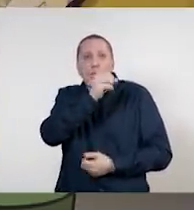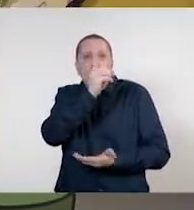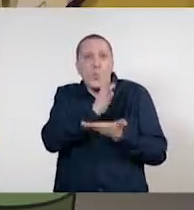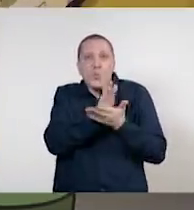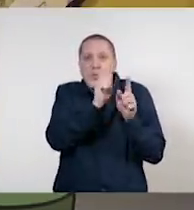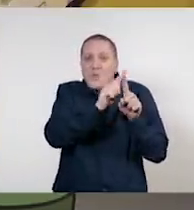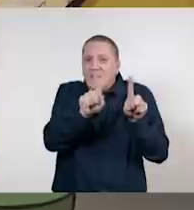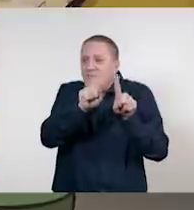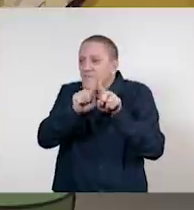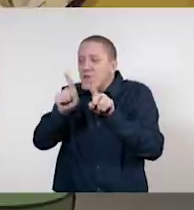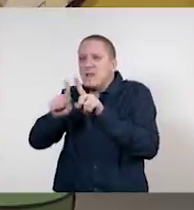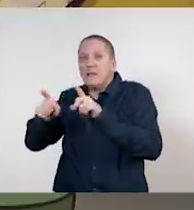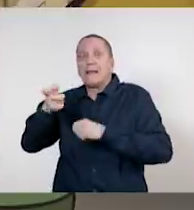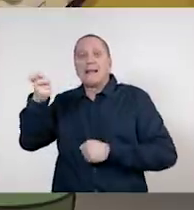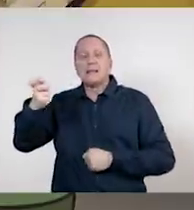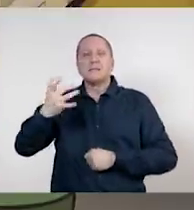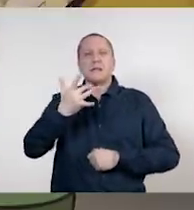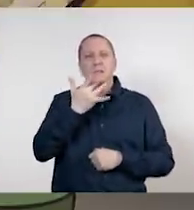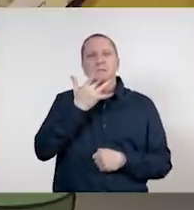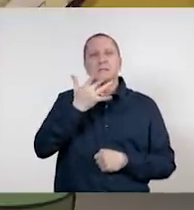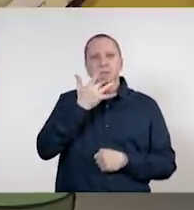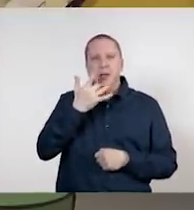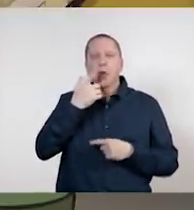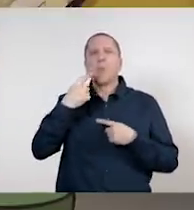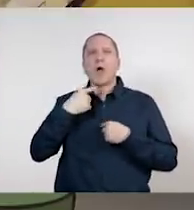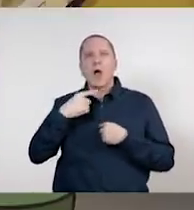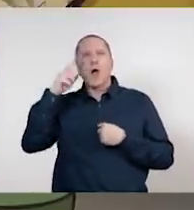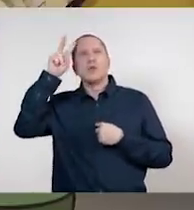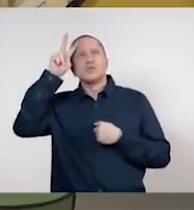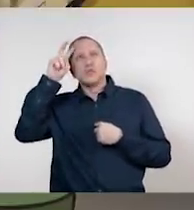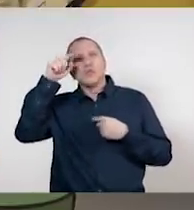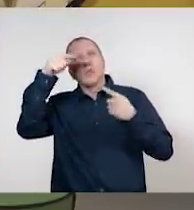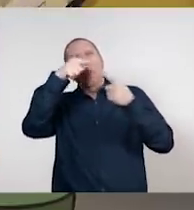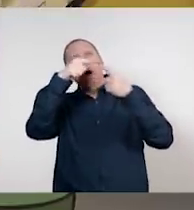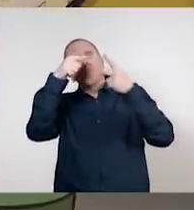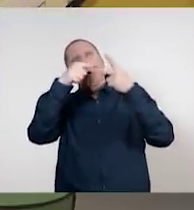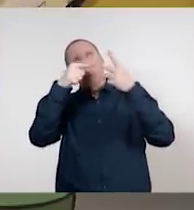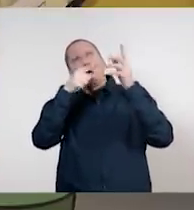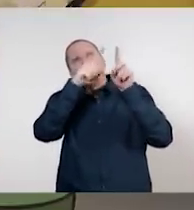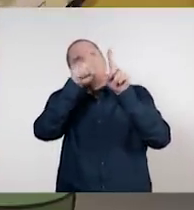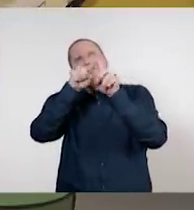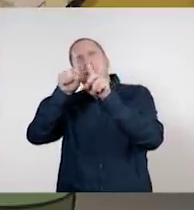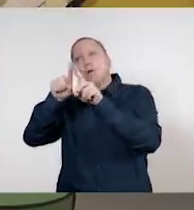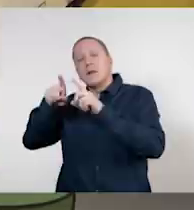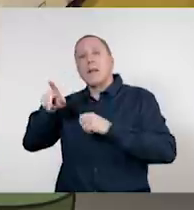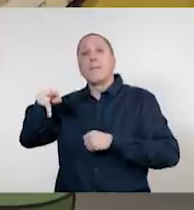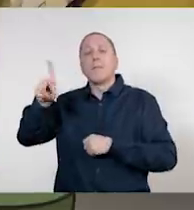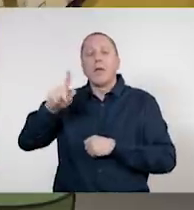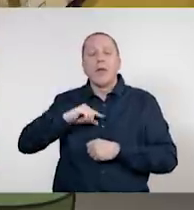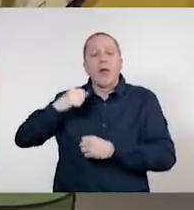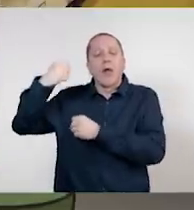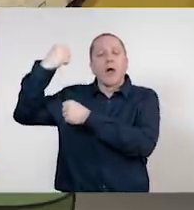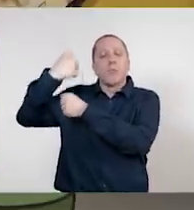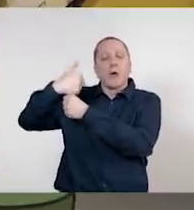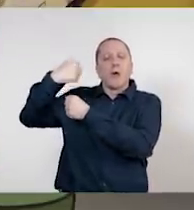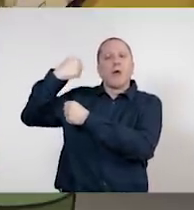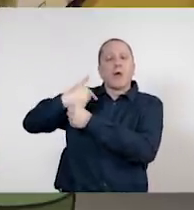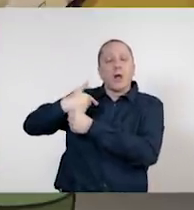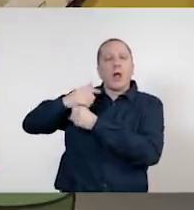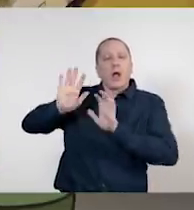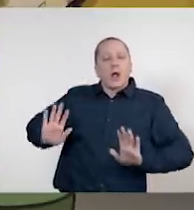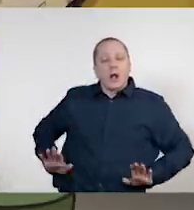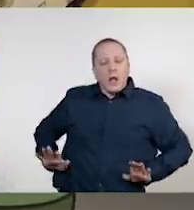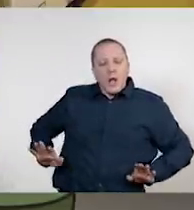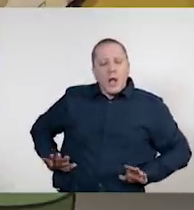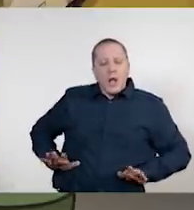únicos y el sapo tal vez tuvo que soñar primero con ser otras cosas para reconocer sus cualidades, sus